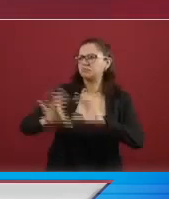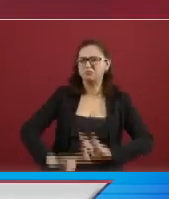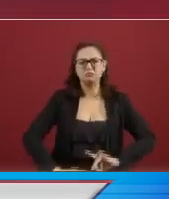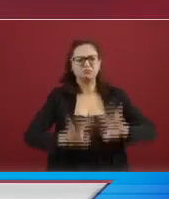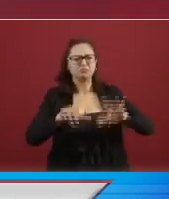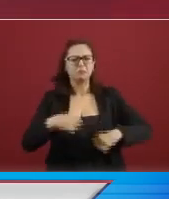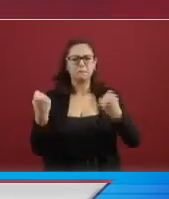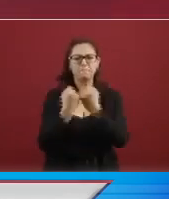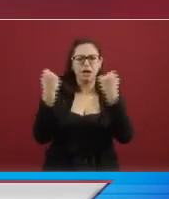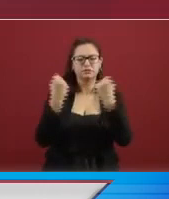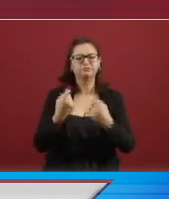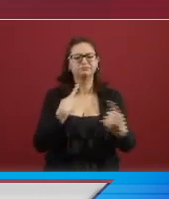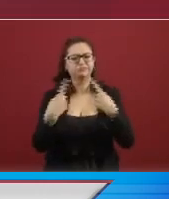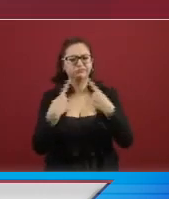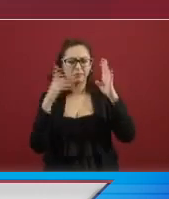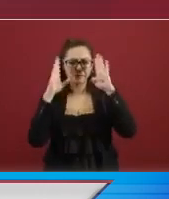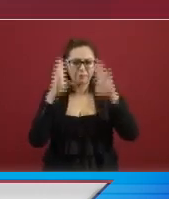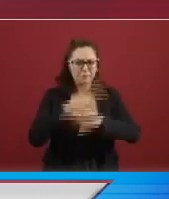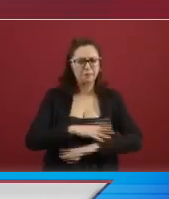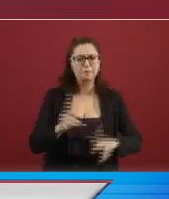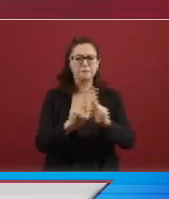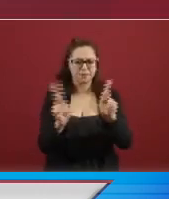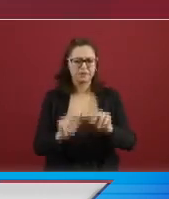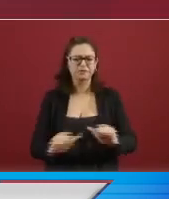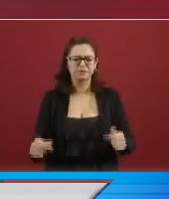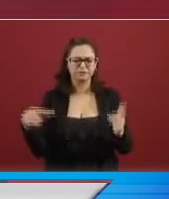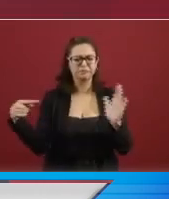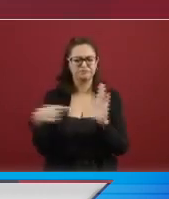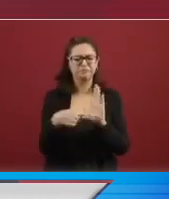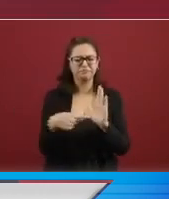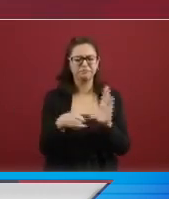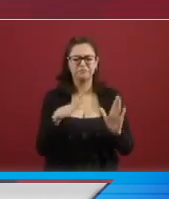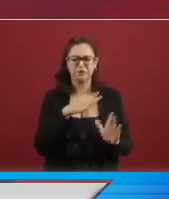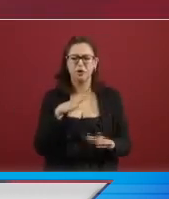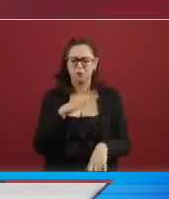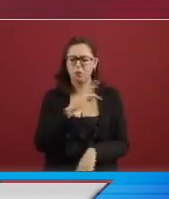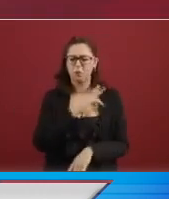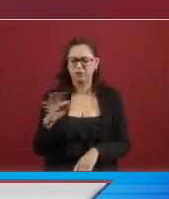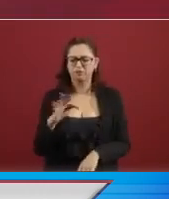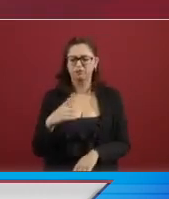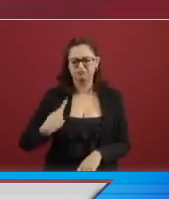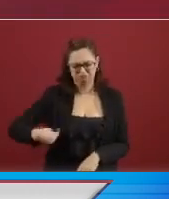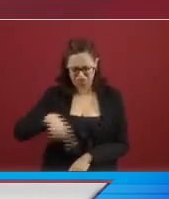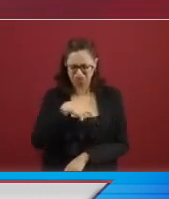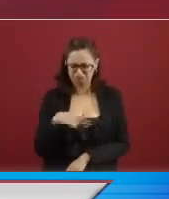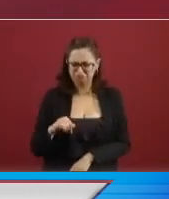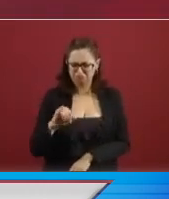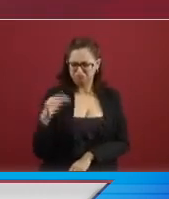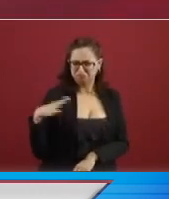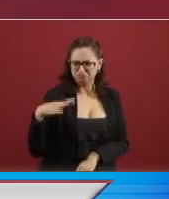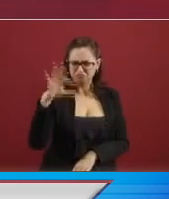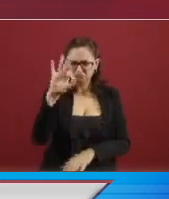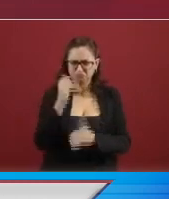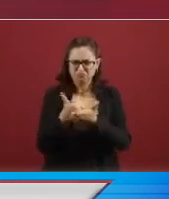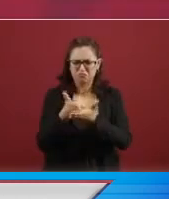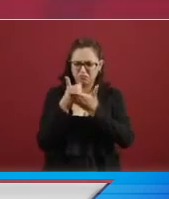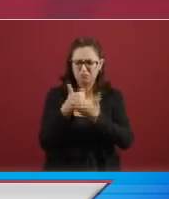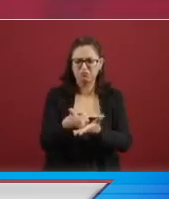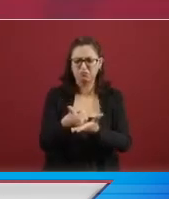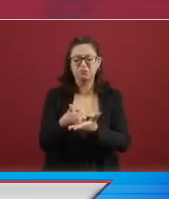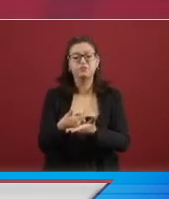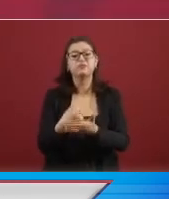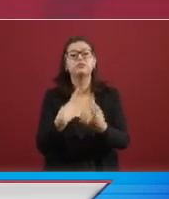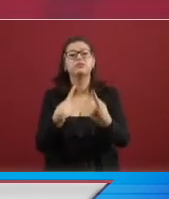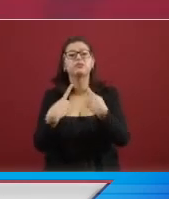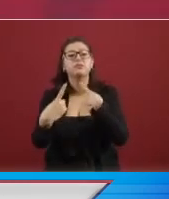grupo opositor y del gobierno de Nicolás Maduro. Aquí en México se firmaron los acuerdos de paz en El Salvador, de modo que existe disponibilidad